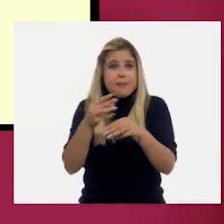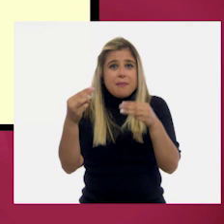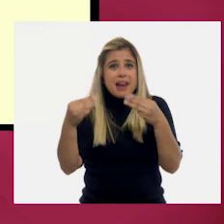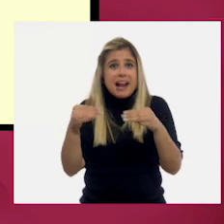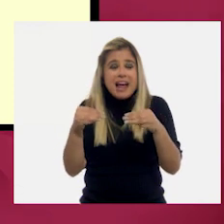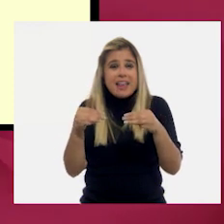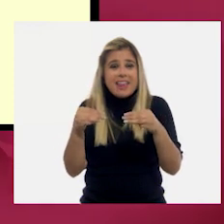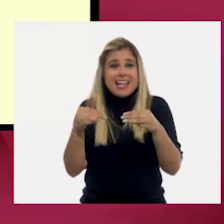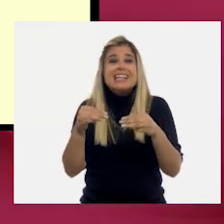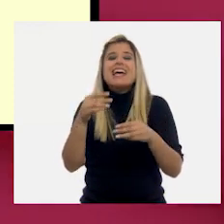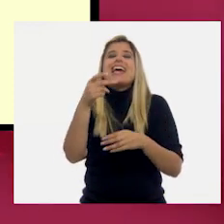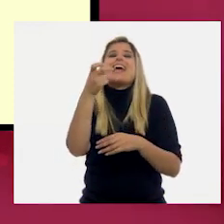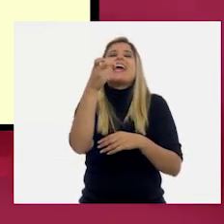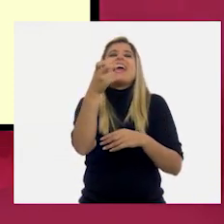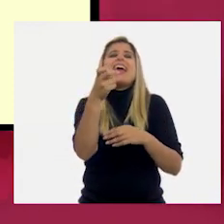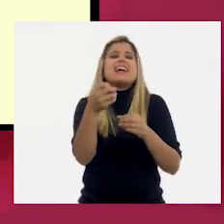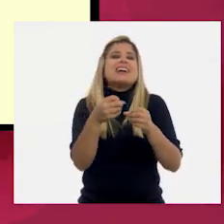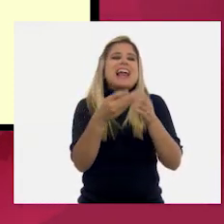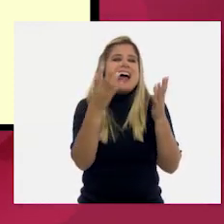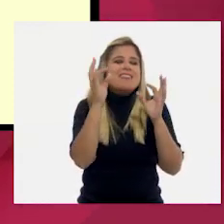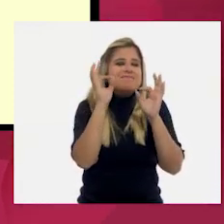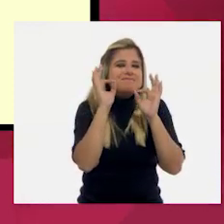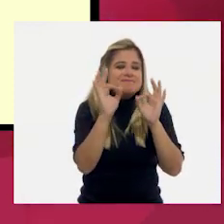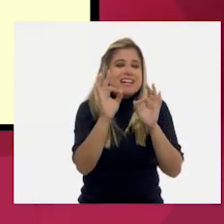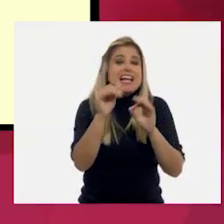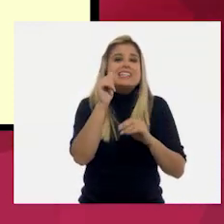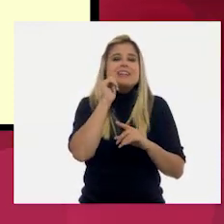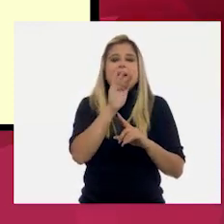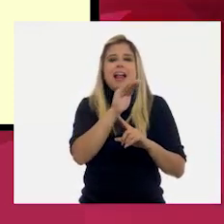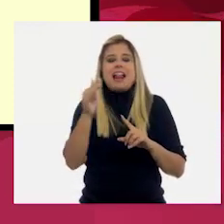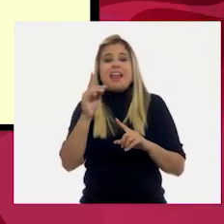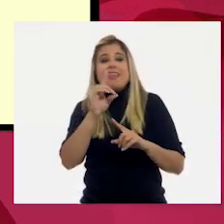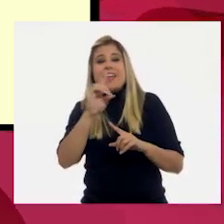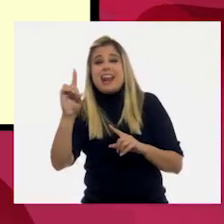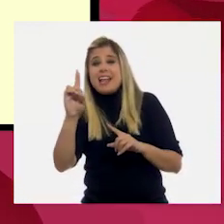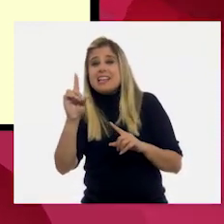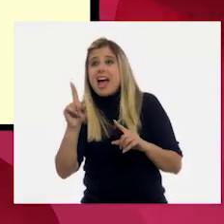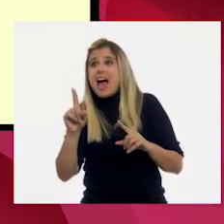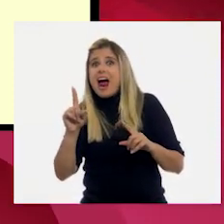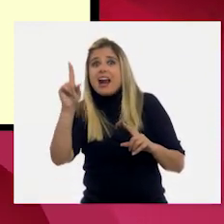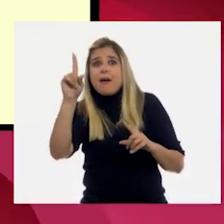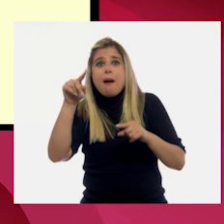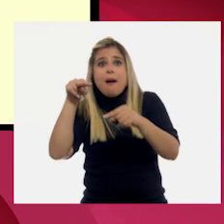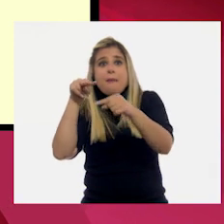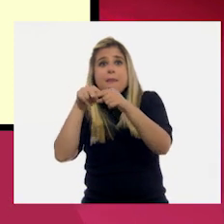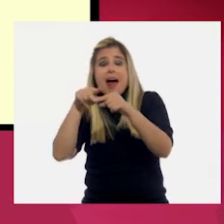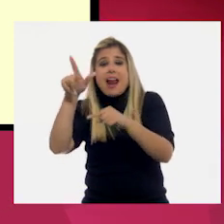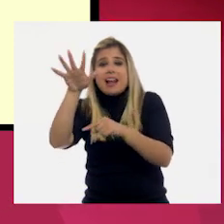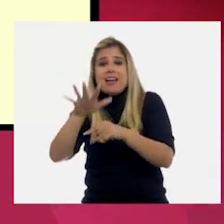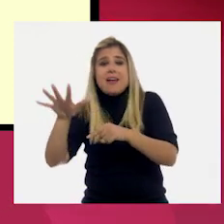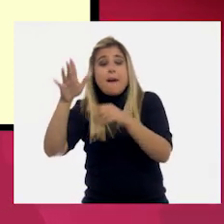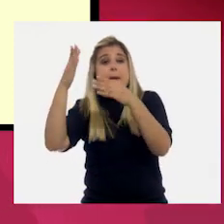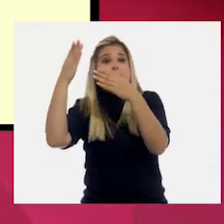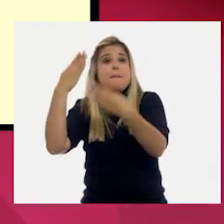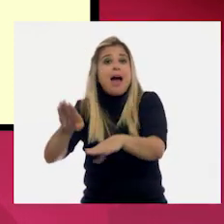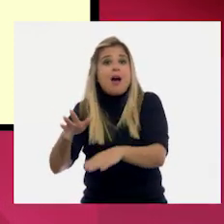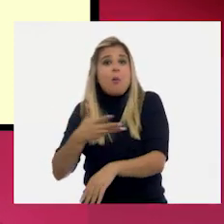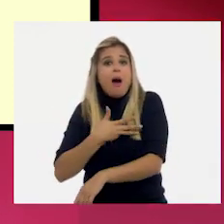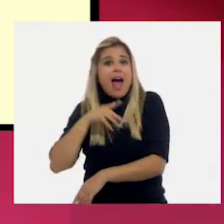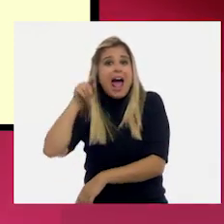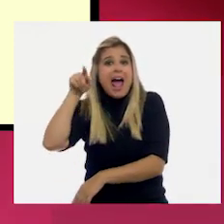¡Sí! ¡Claro! ¡Exacto! A la derecha y arriba del parque, por donde está el banco. Tienen toda la